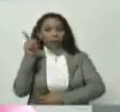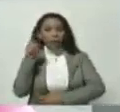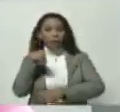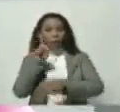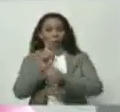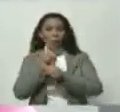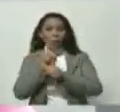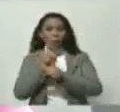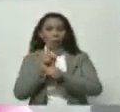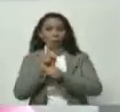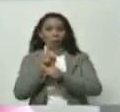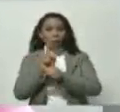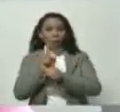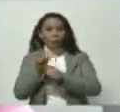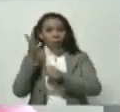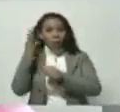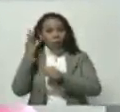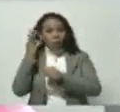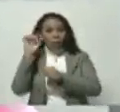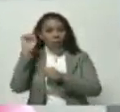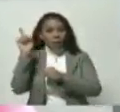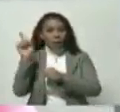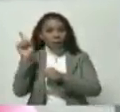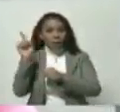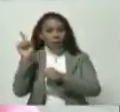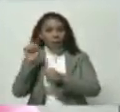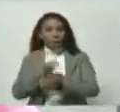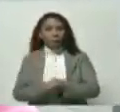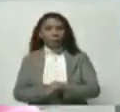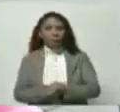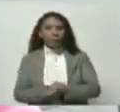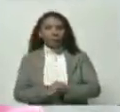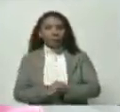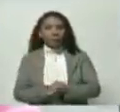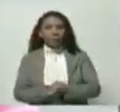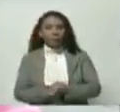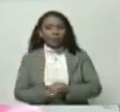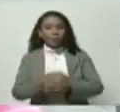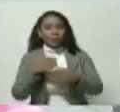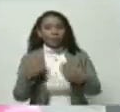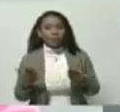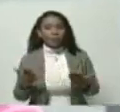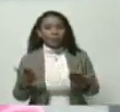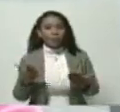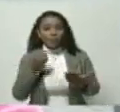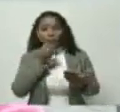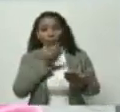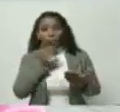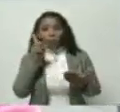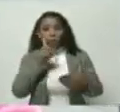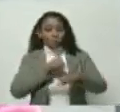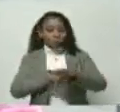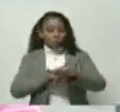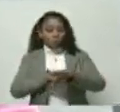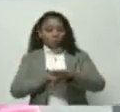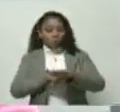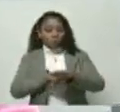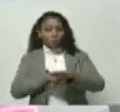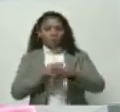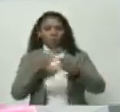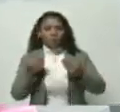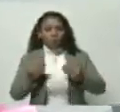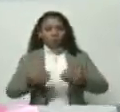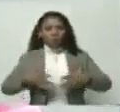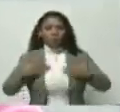única mujer de la tripulación que se llama Victoria. Así que, bueno, fue un momento muy